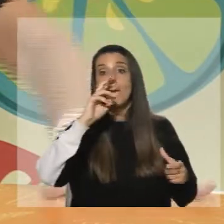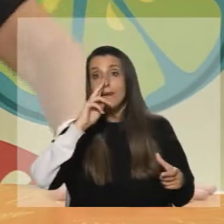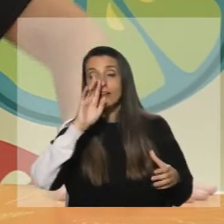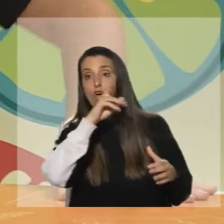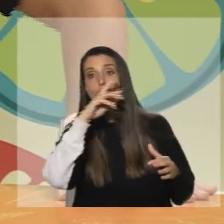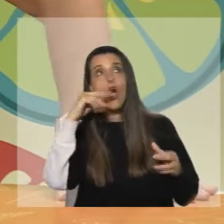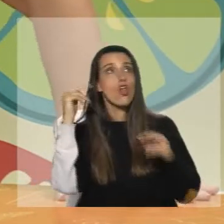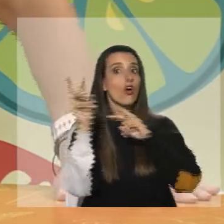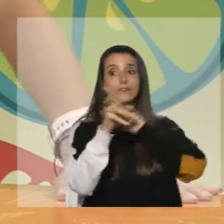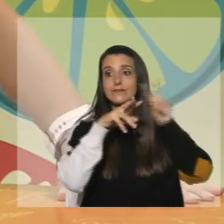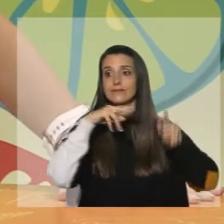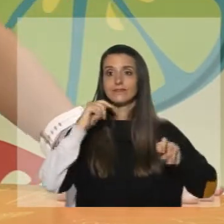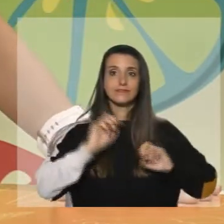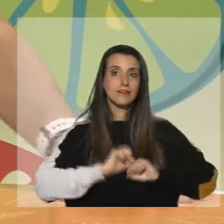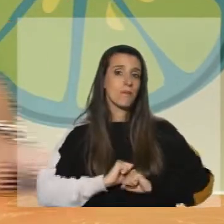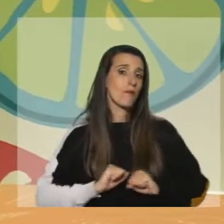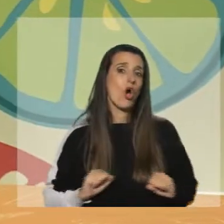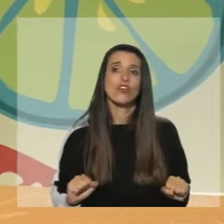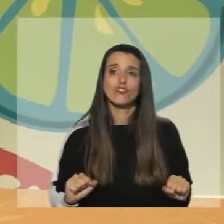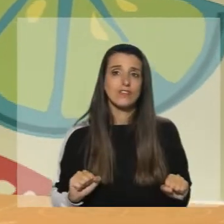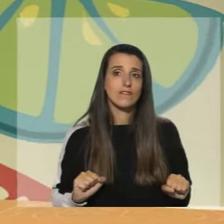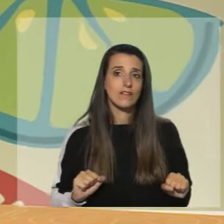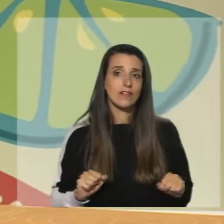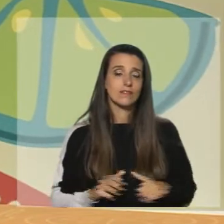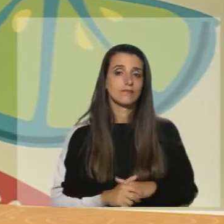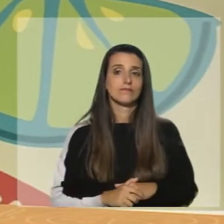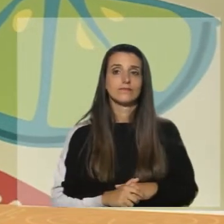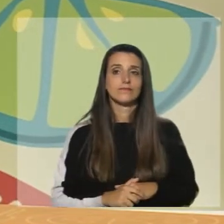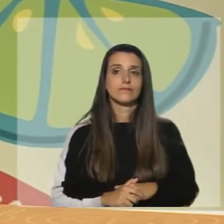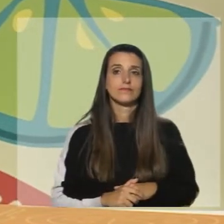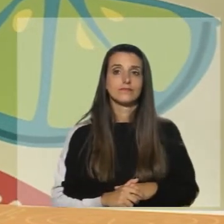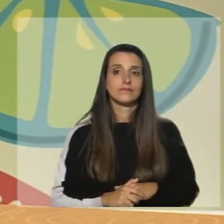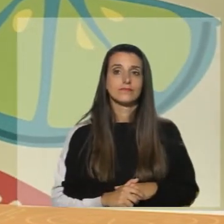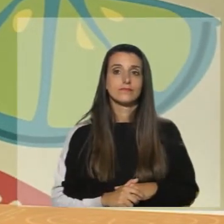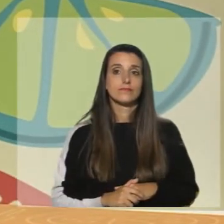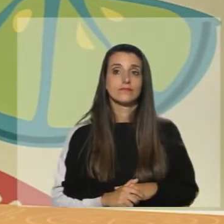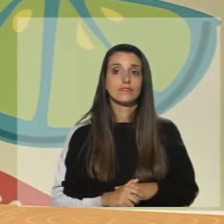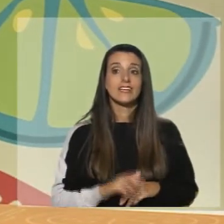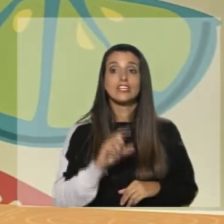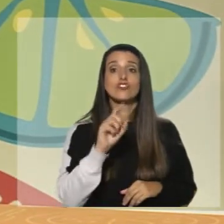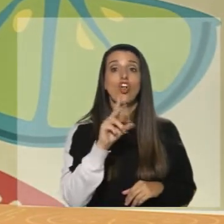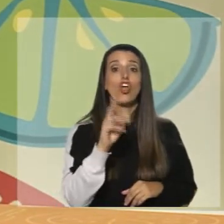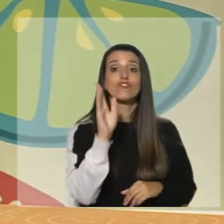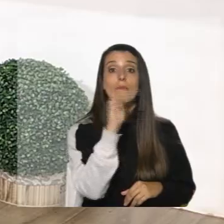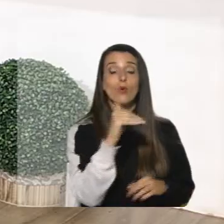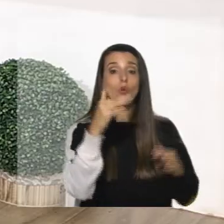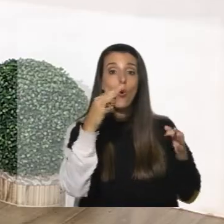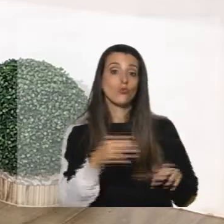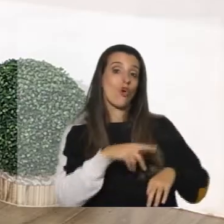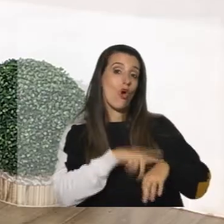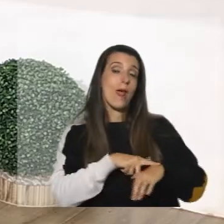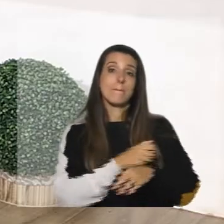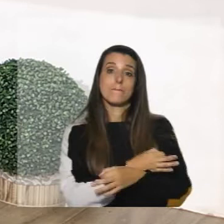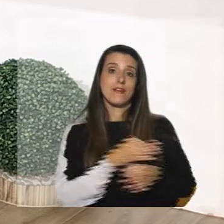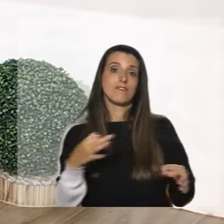Todo. Digo que es imposible decir no quiero probar. Sí. Y son 12 menos. Claro, es el horario ideal que vos